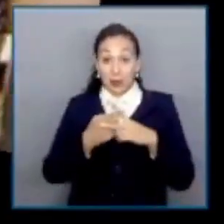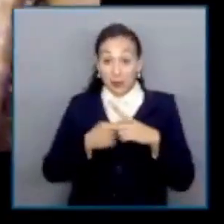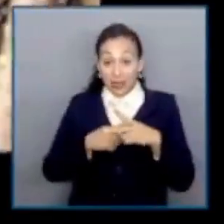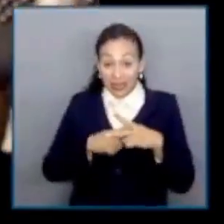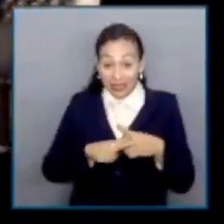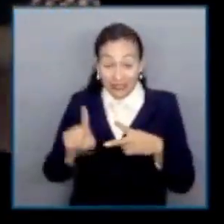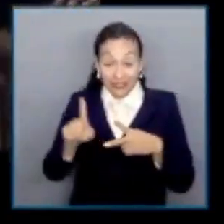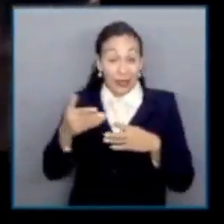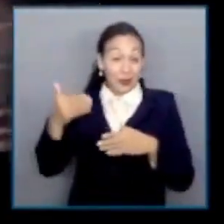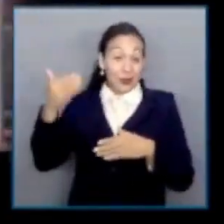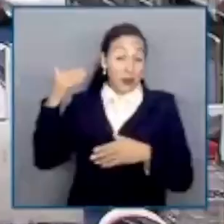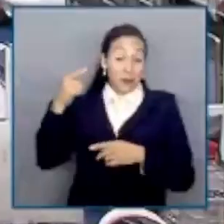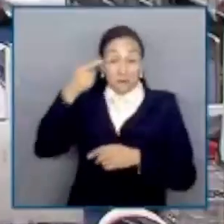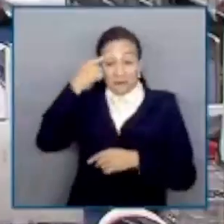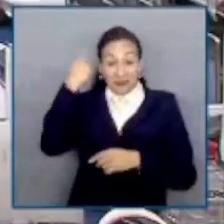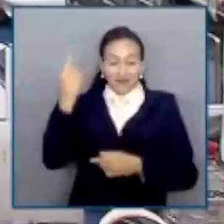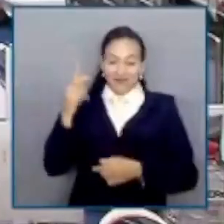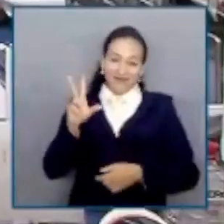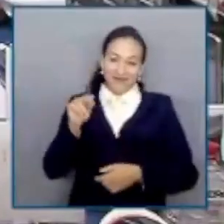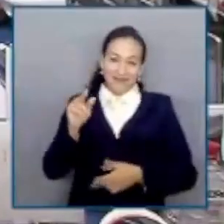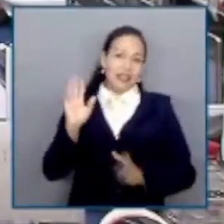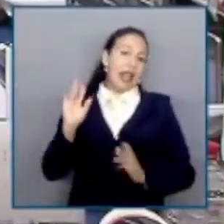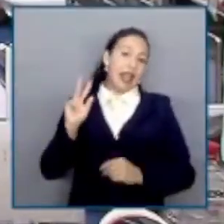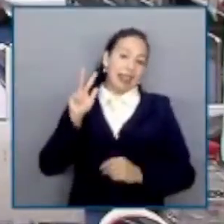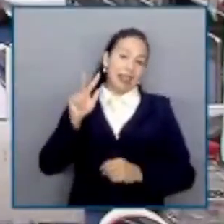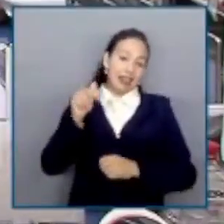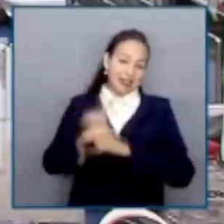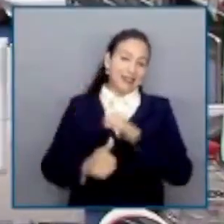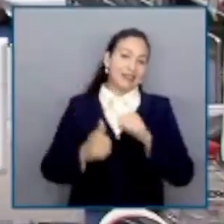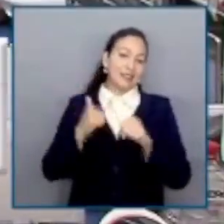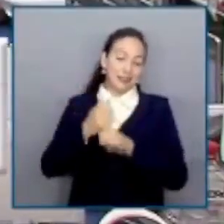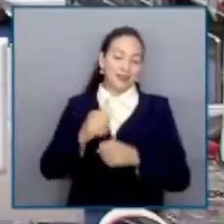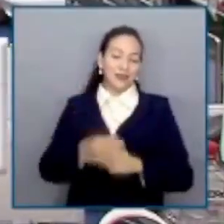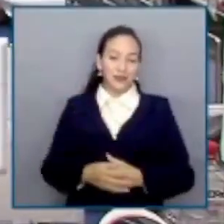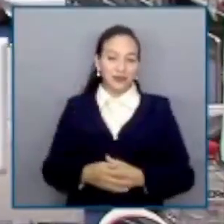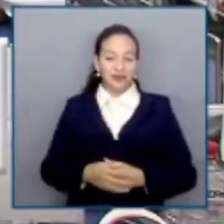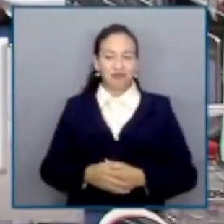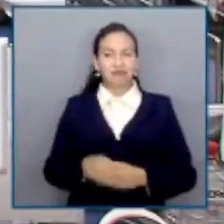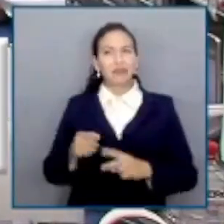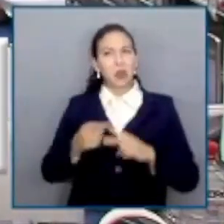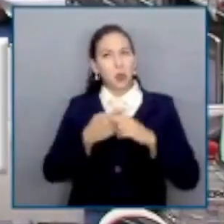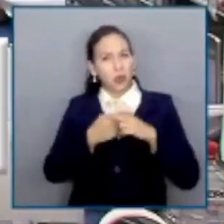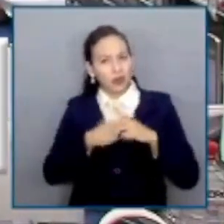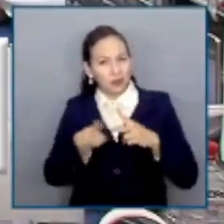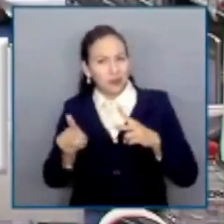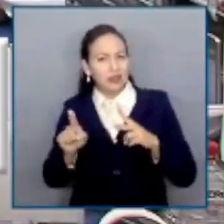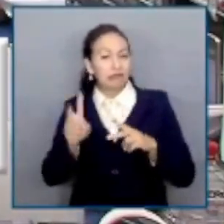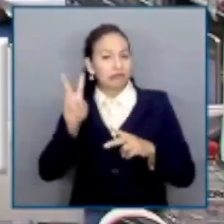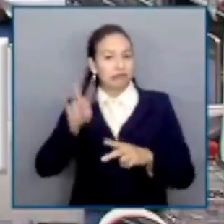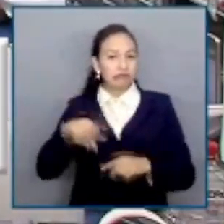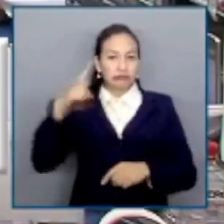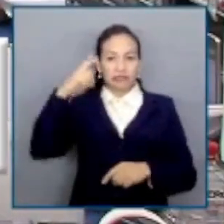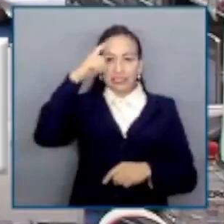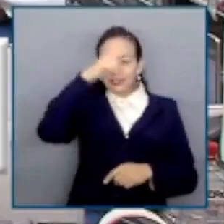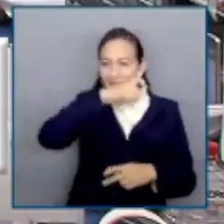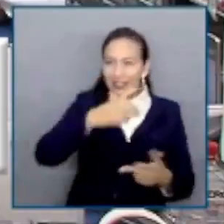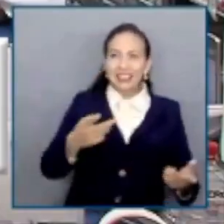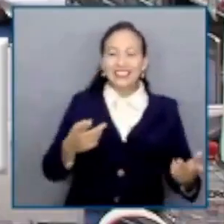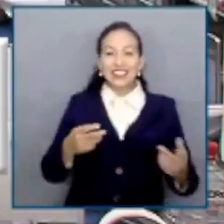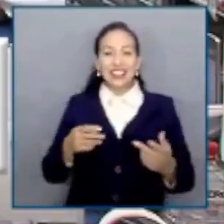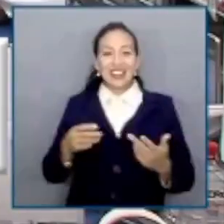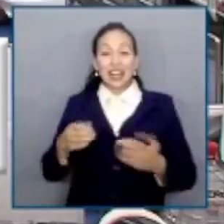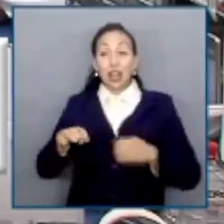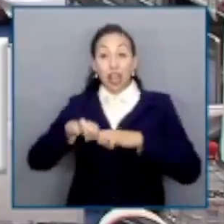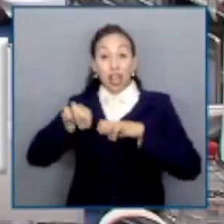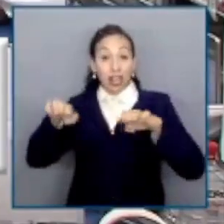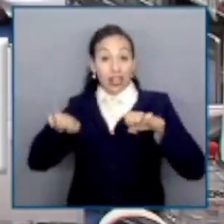hace 18 años. Bueno, ciertamente el inicio del canal fue un poco difícil porque no contábamos con el equipo técnico